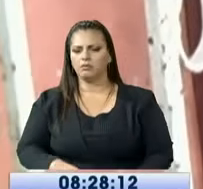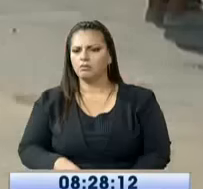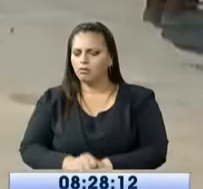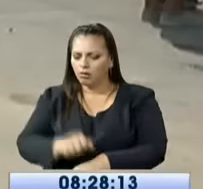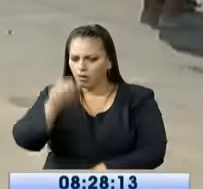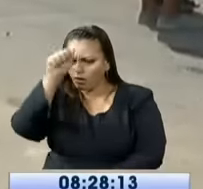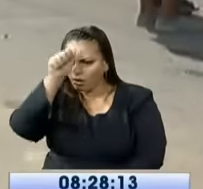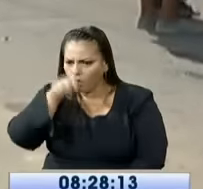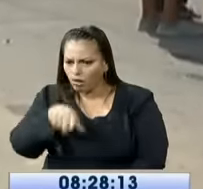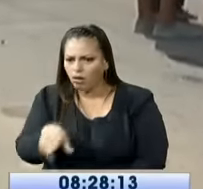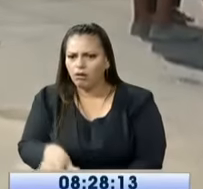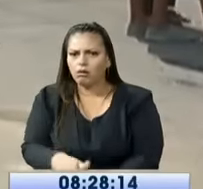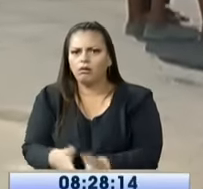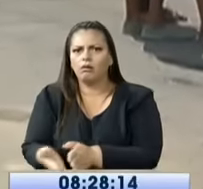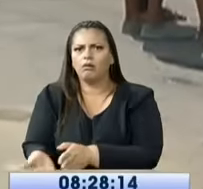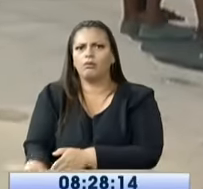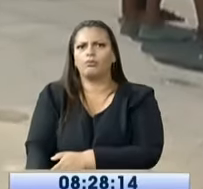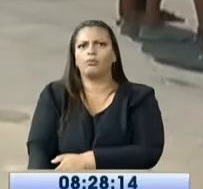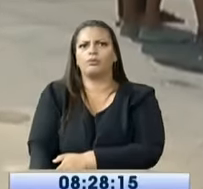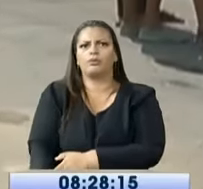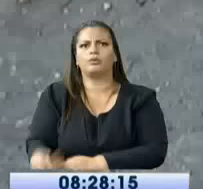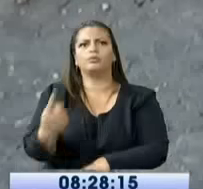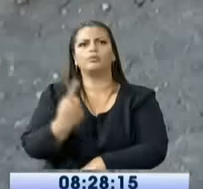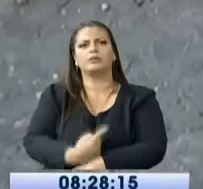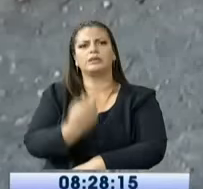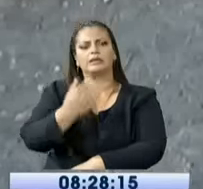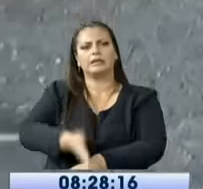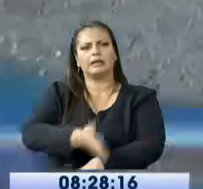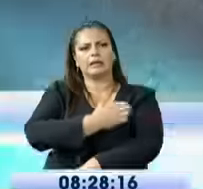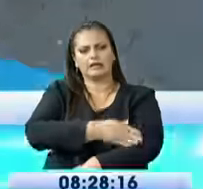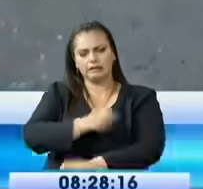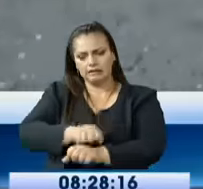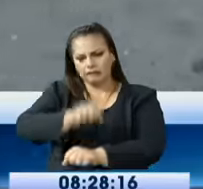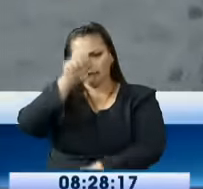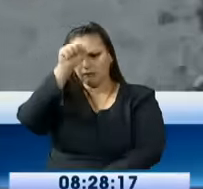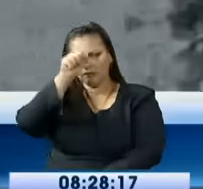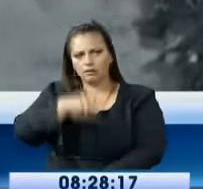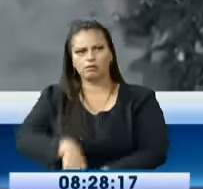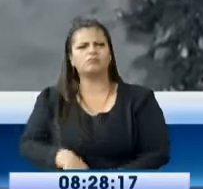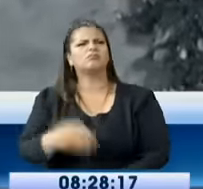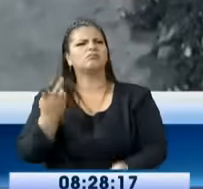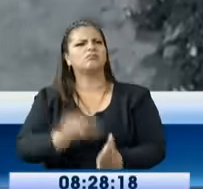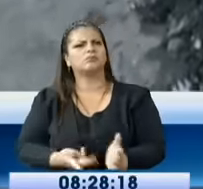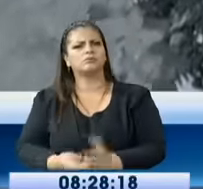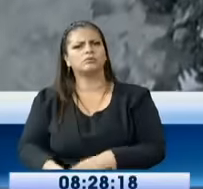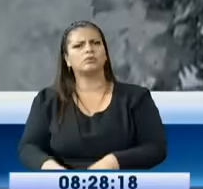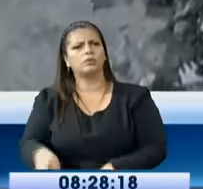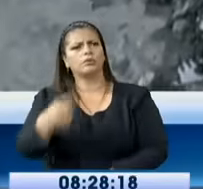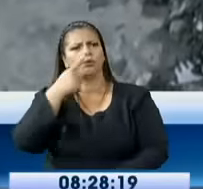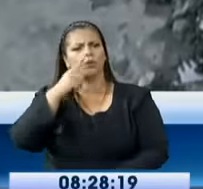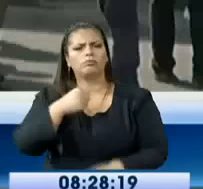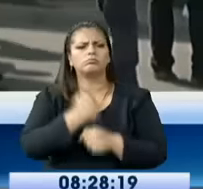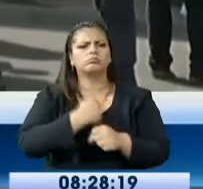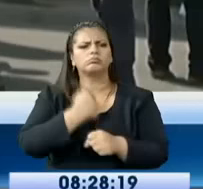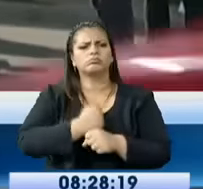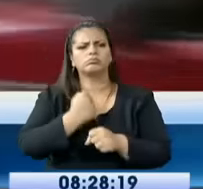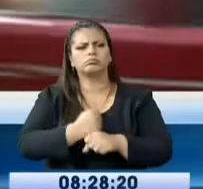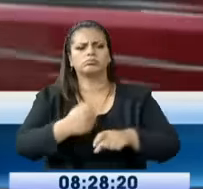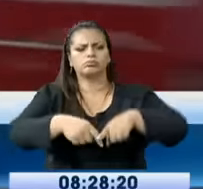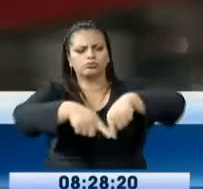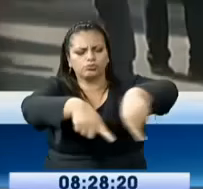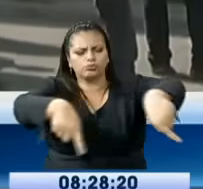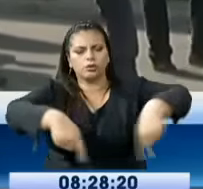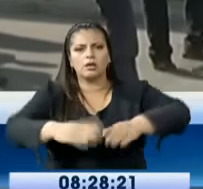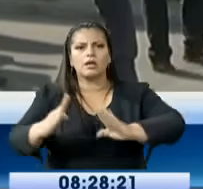interior de su vivienda. Cuentan los vecinos que minutos antes lo vieron limpiando las alcantarillas en la parte externa de su